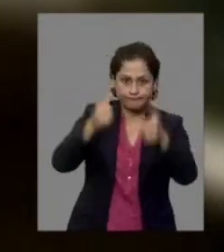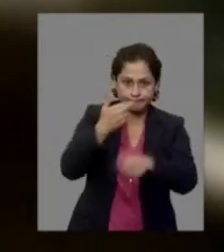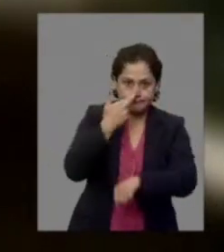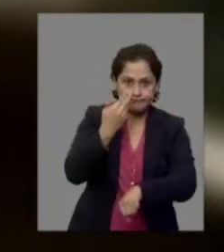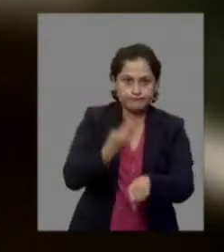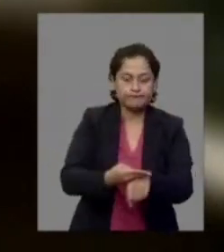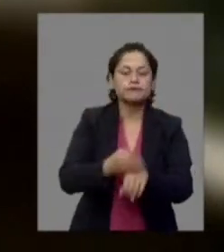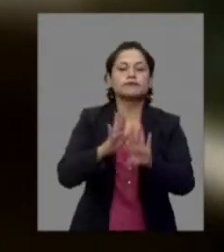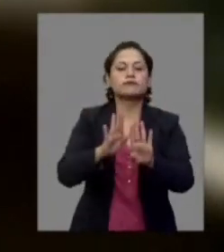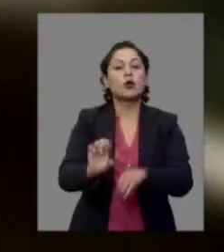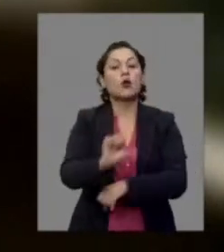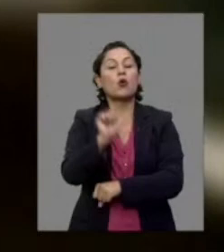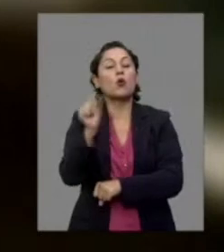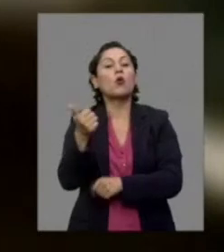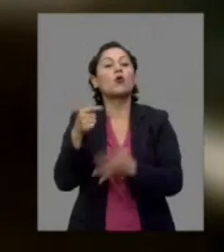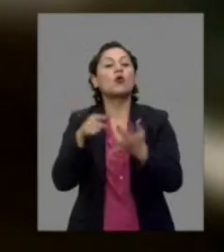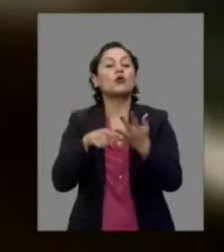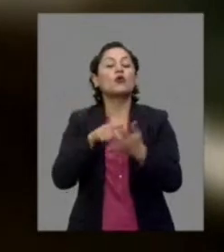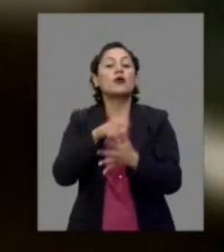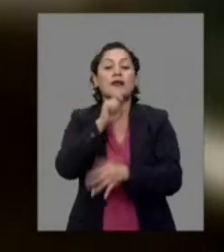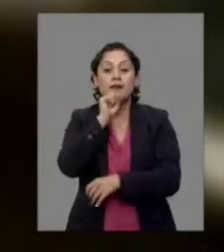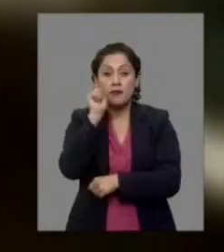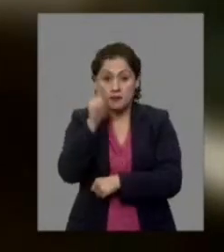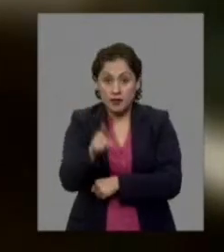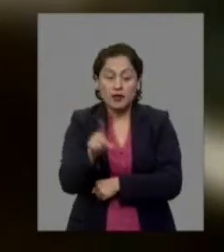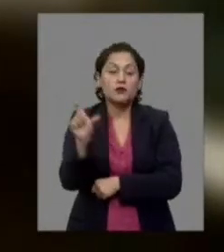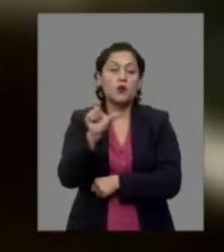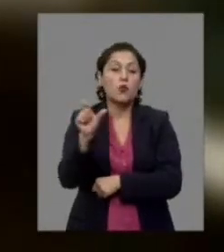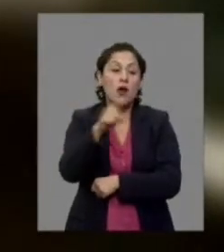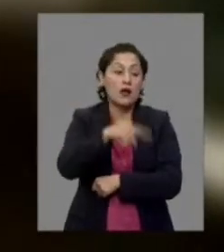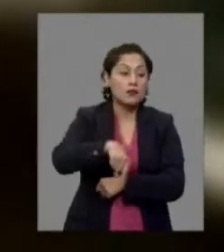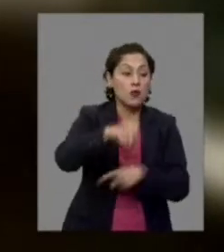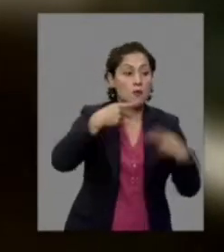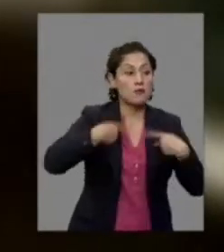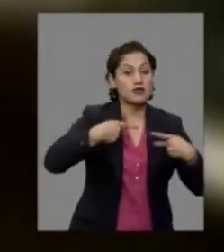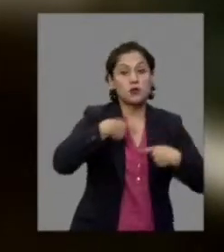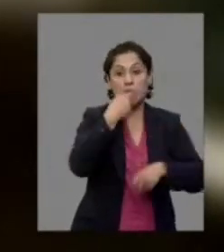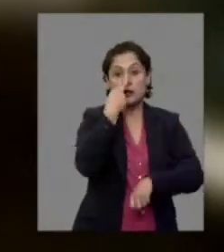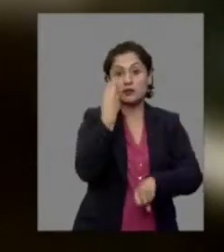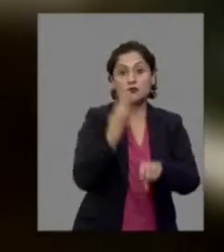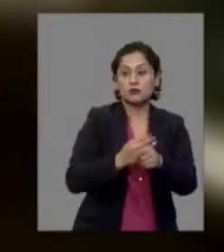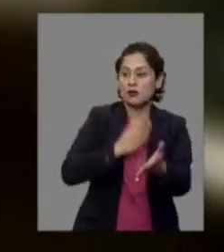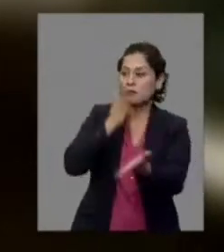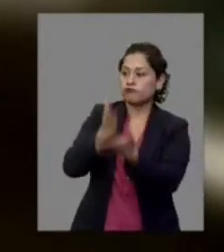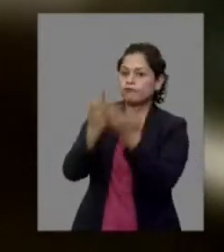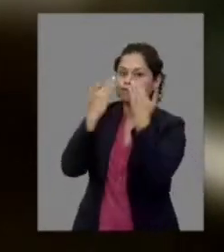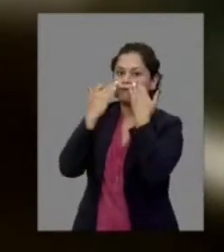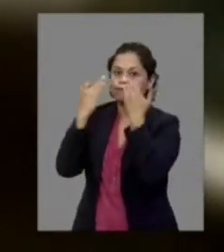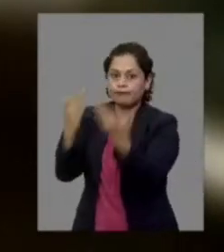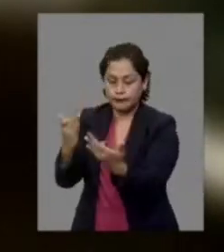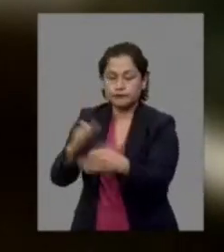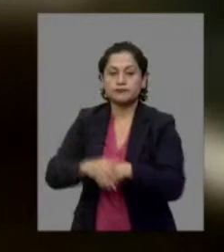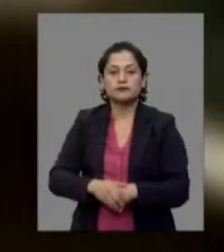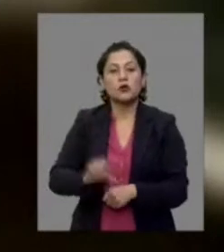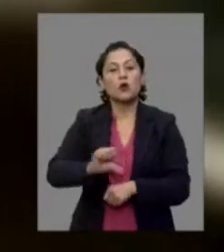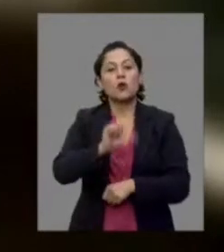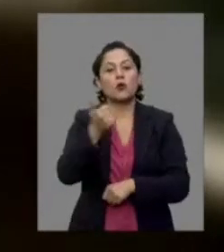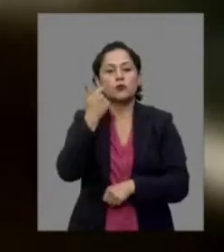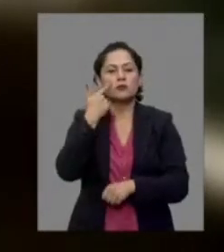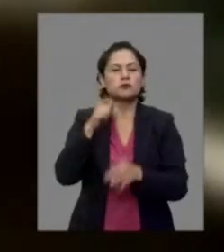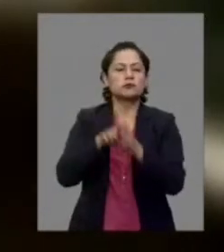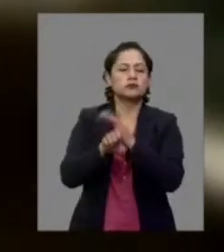los defensores en las diligencias respectivas, el principio de presunción de inocencia,